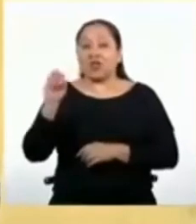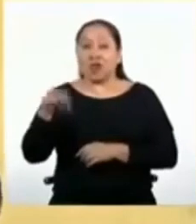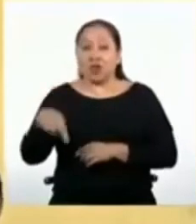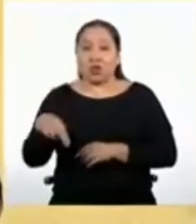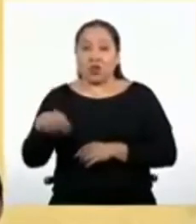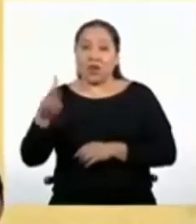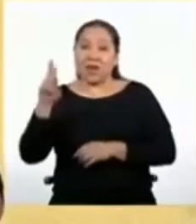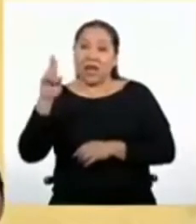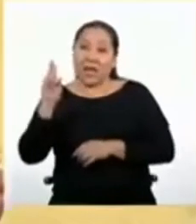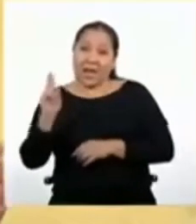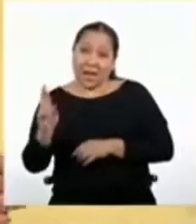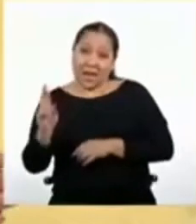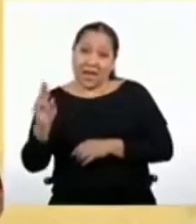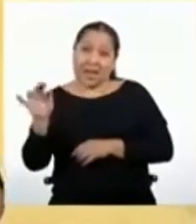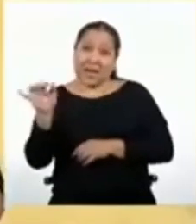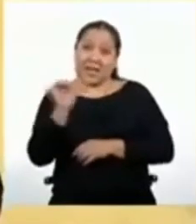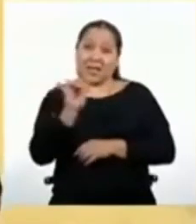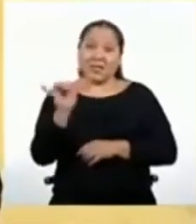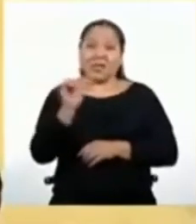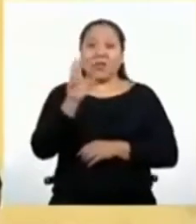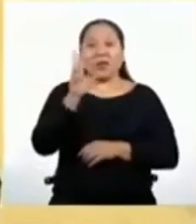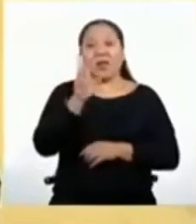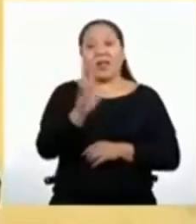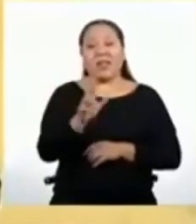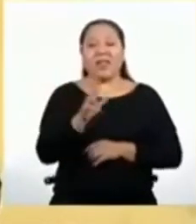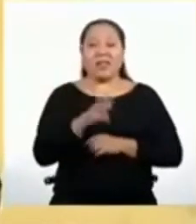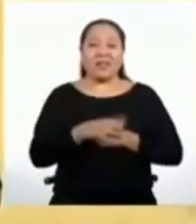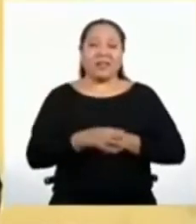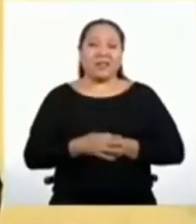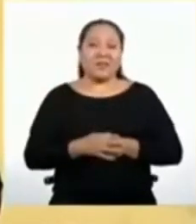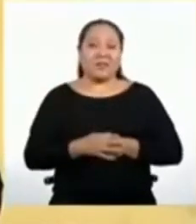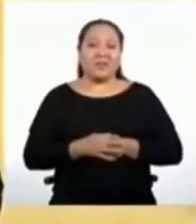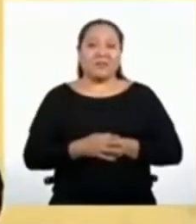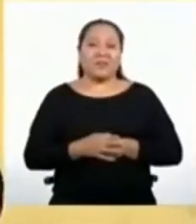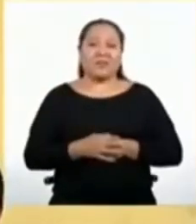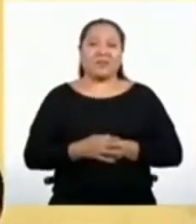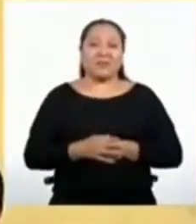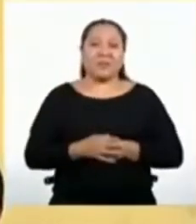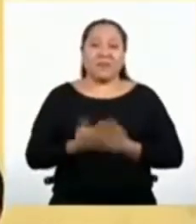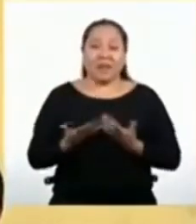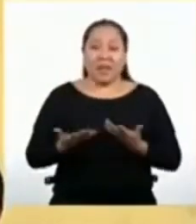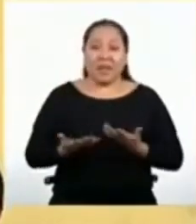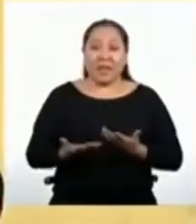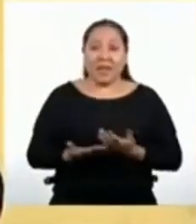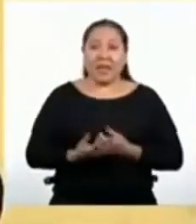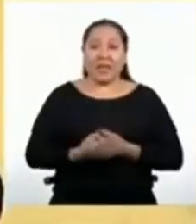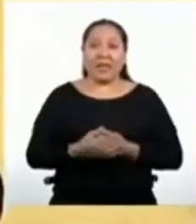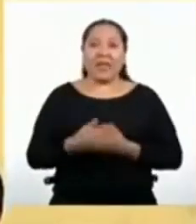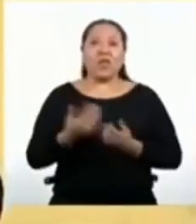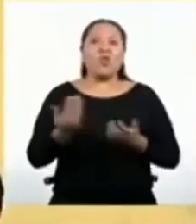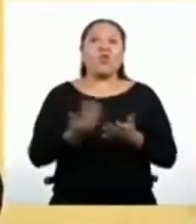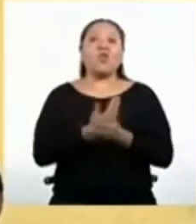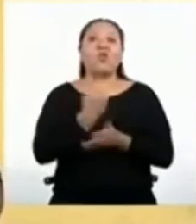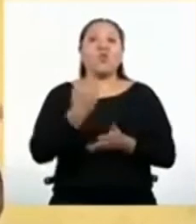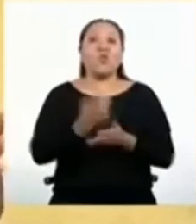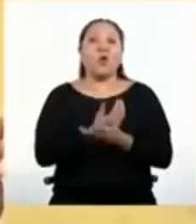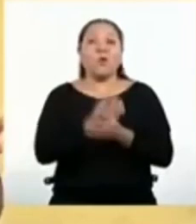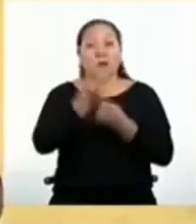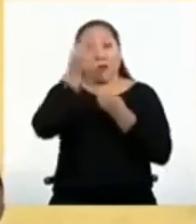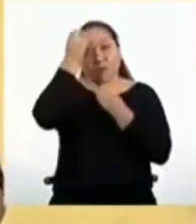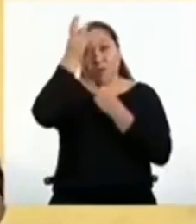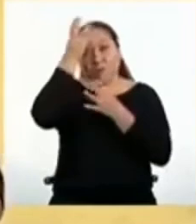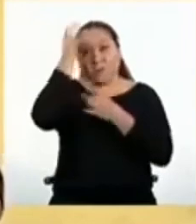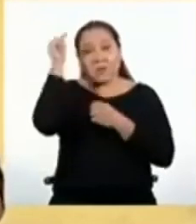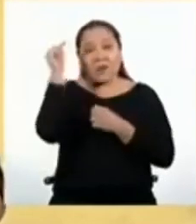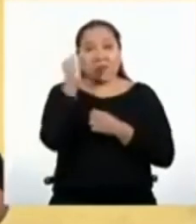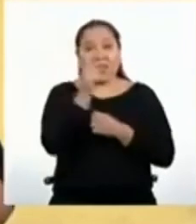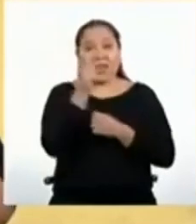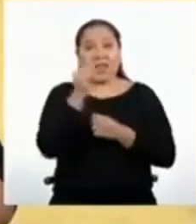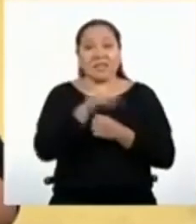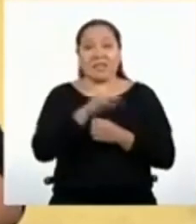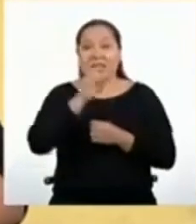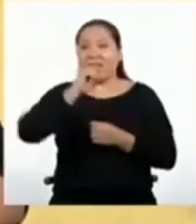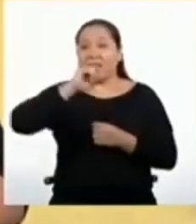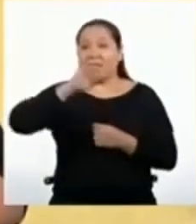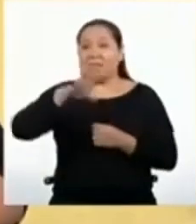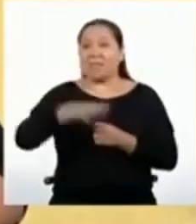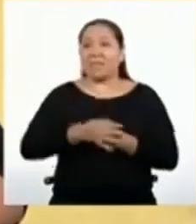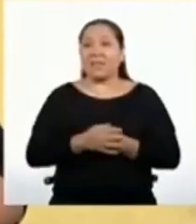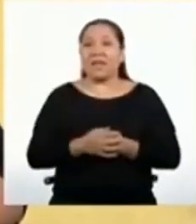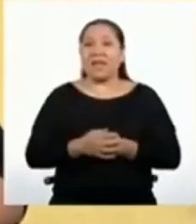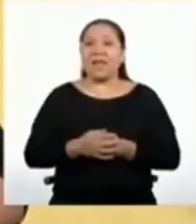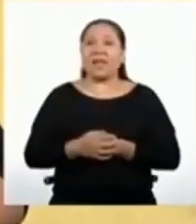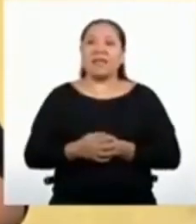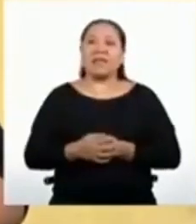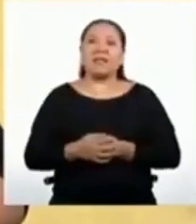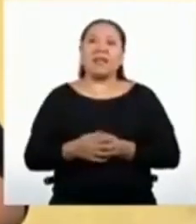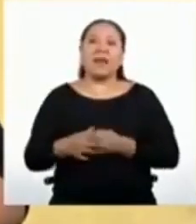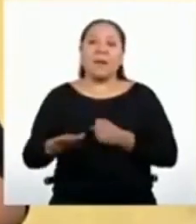3. Entonces, R es igual a 3. Y como dato nuevo, en esta pregunta se menciona que su